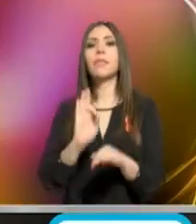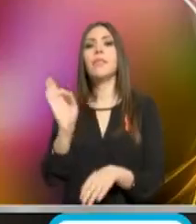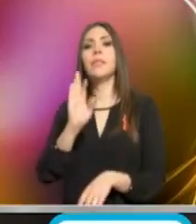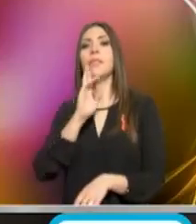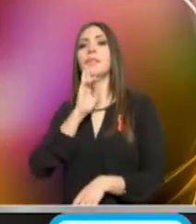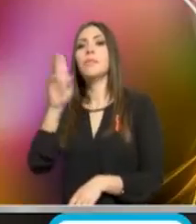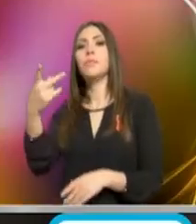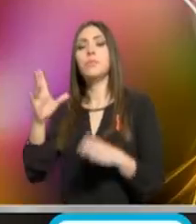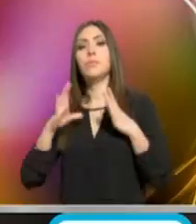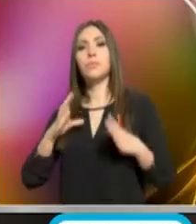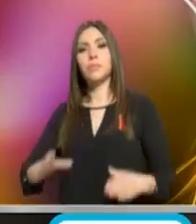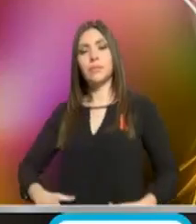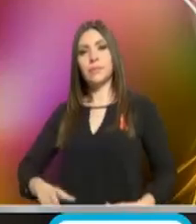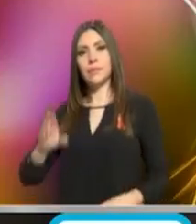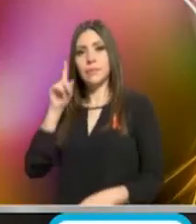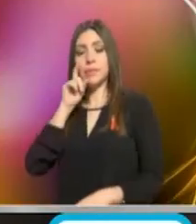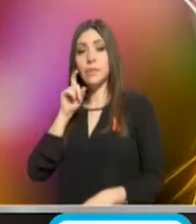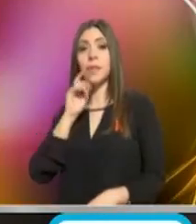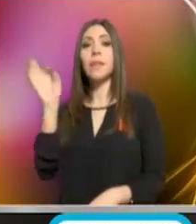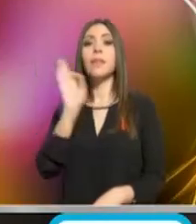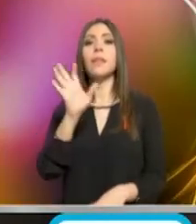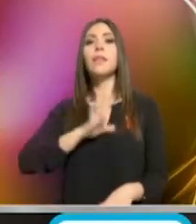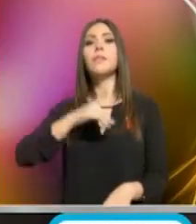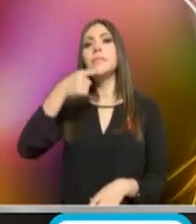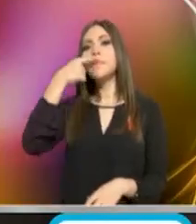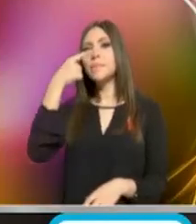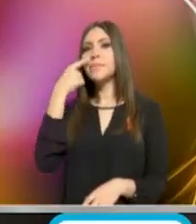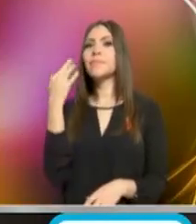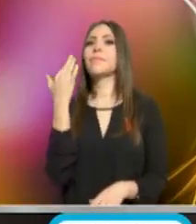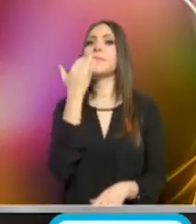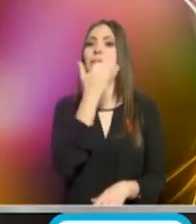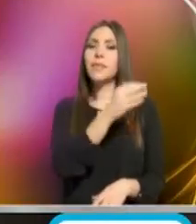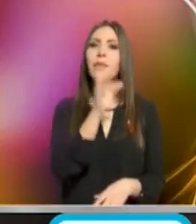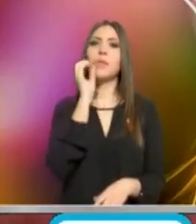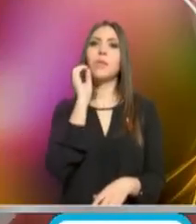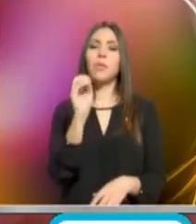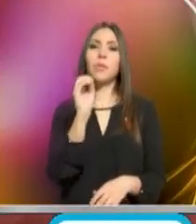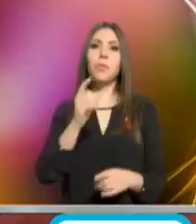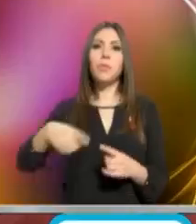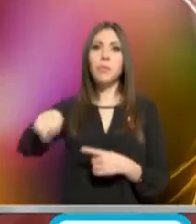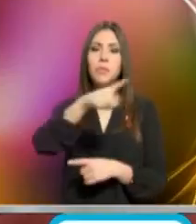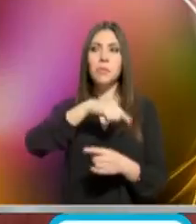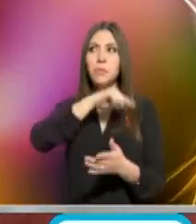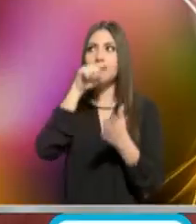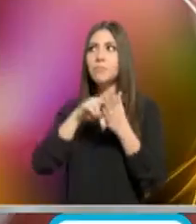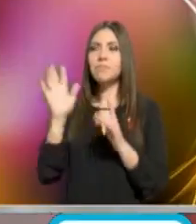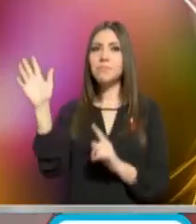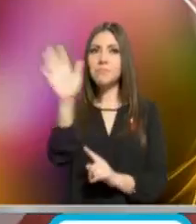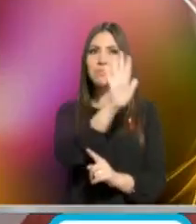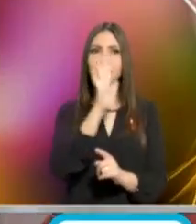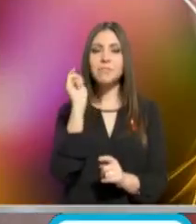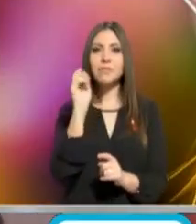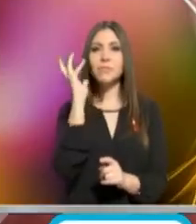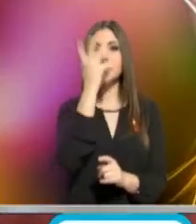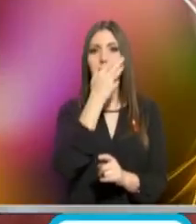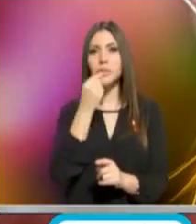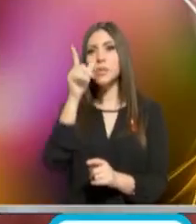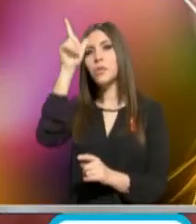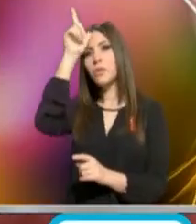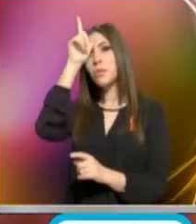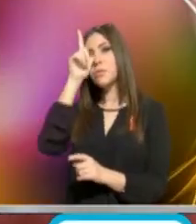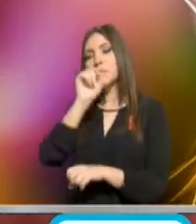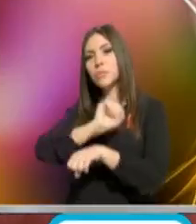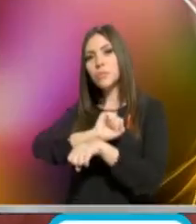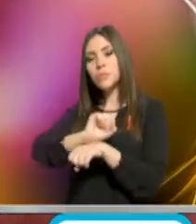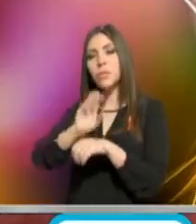respuesta sexual. Sí. Entonces, si hay aromas deliciosos, si el ambiente es bonito, la media luz, a lo mejor me puse una